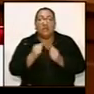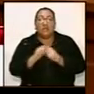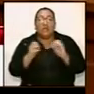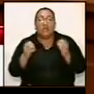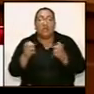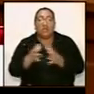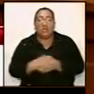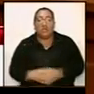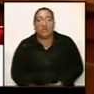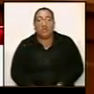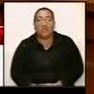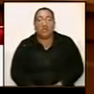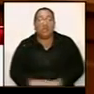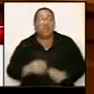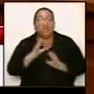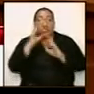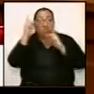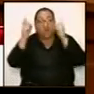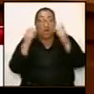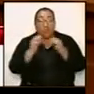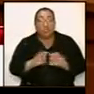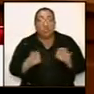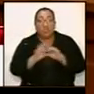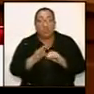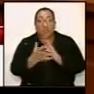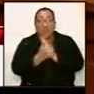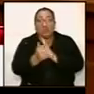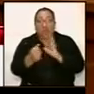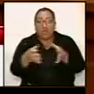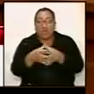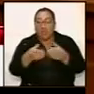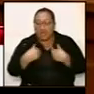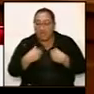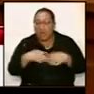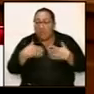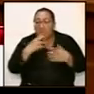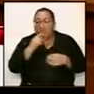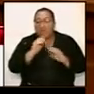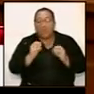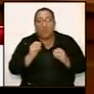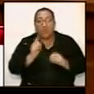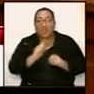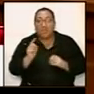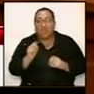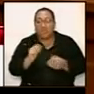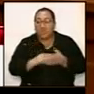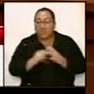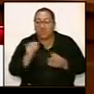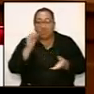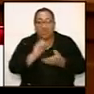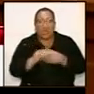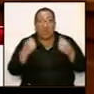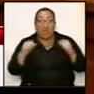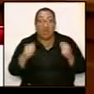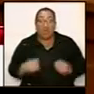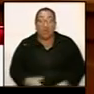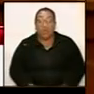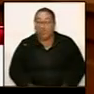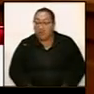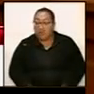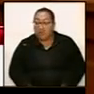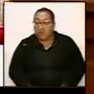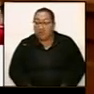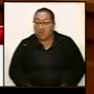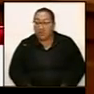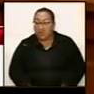jóvenes de sus sueños y los talentos. No podemos hablar de juventud si es que no se considera el deporte. En